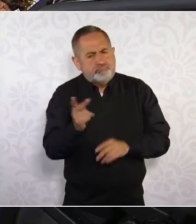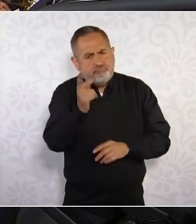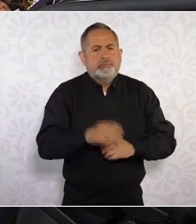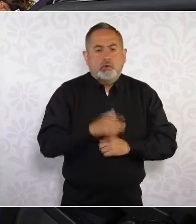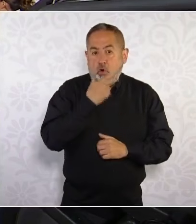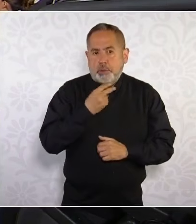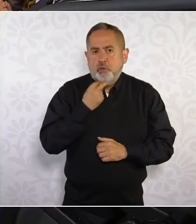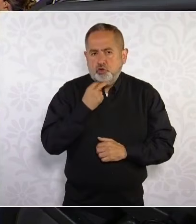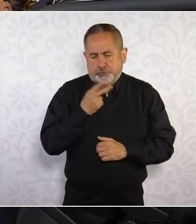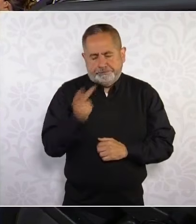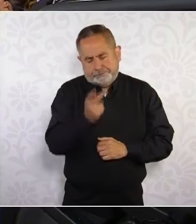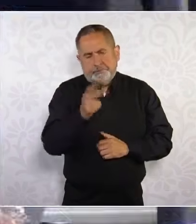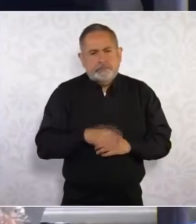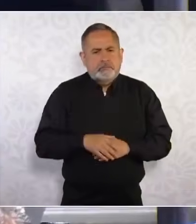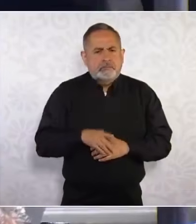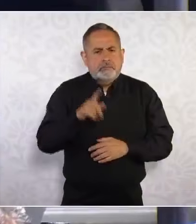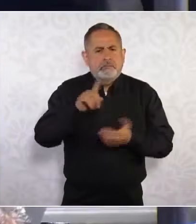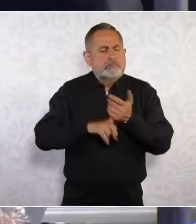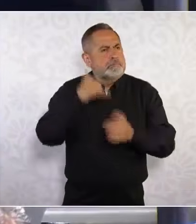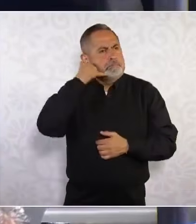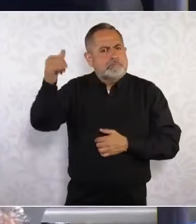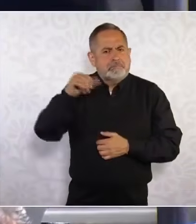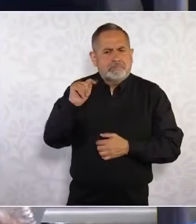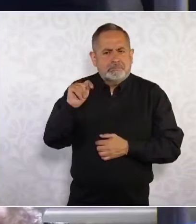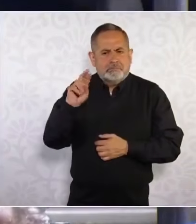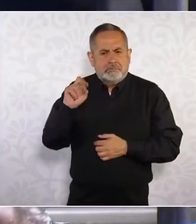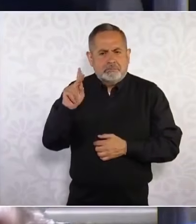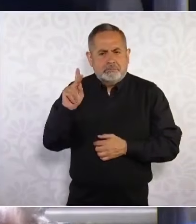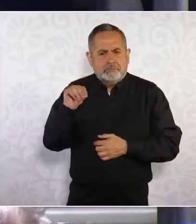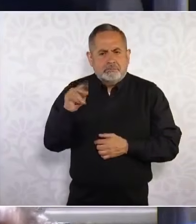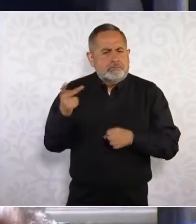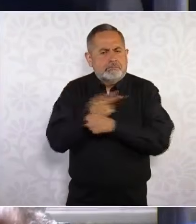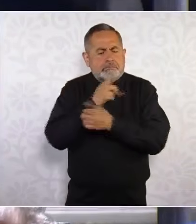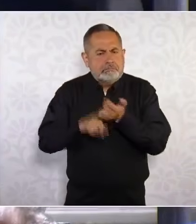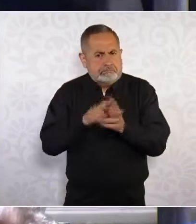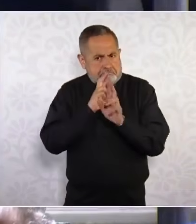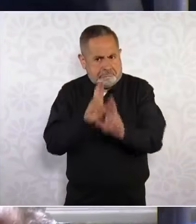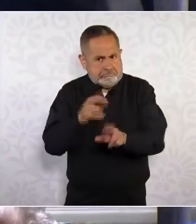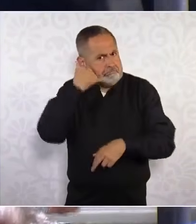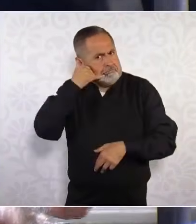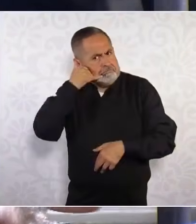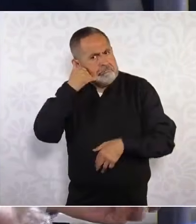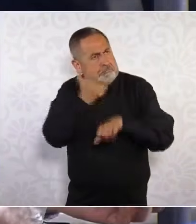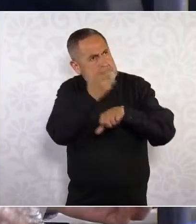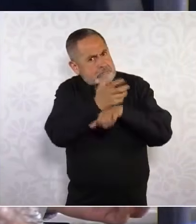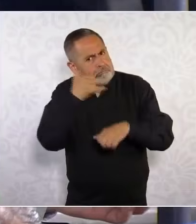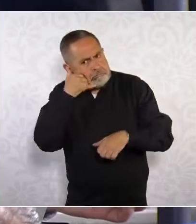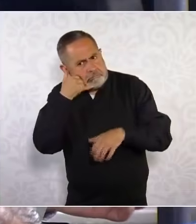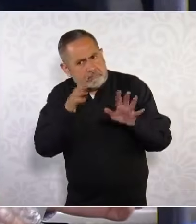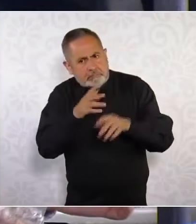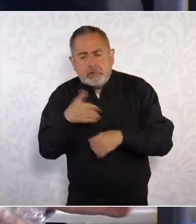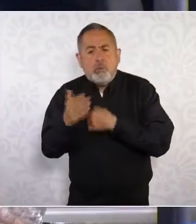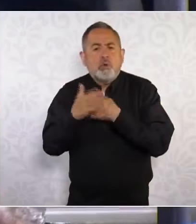primeramente con lo que tiene que ver con la llamada de Trump. Para conocer, Presidenta, si ahí se contestó lo que viene siendo la invitación a la Junta de